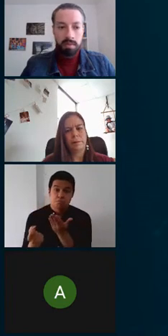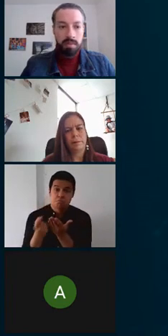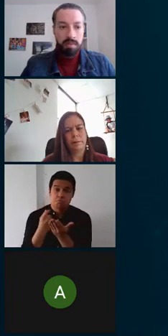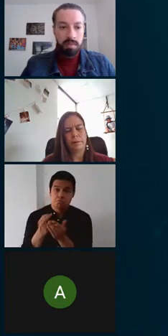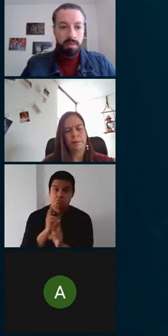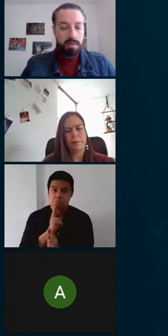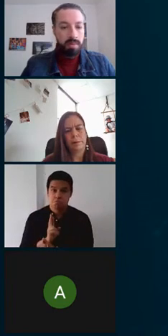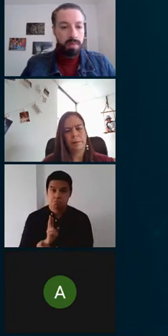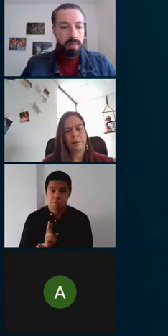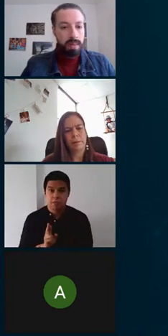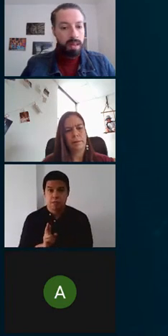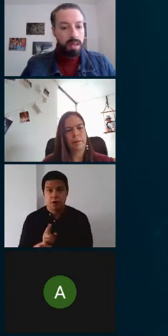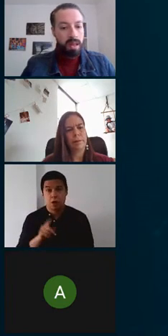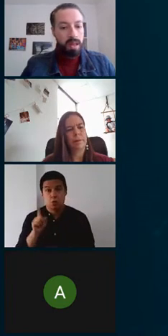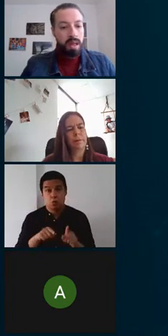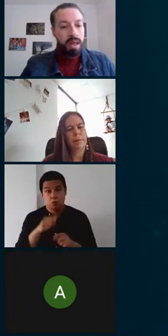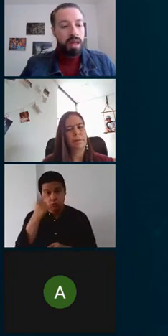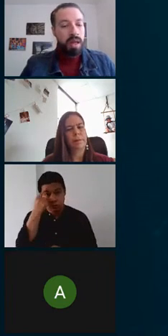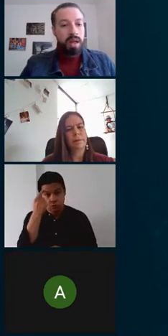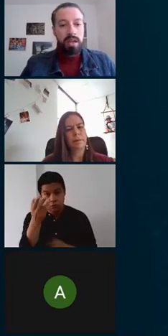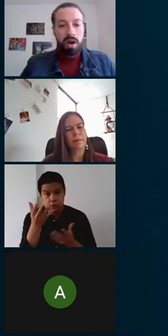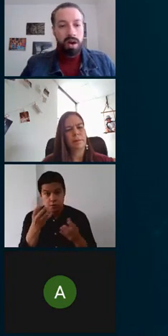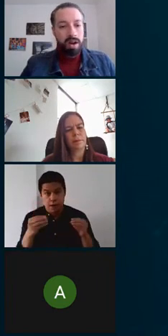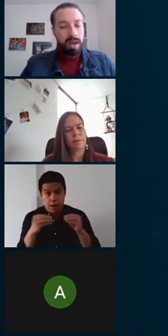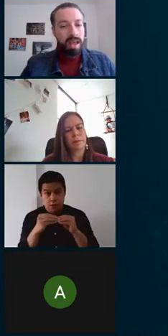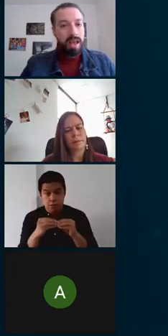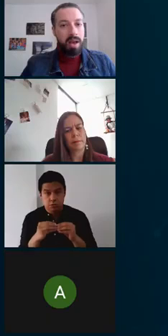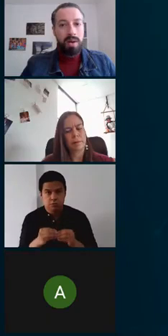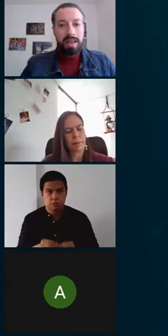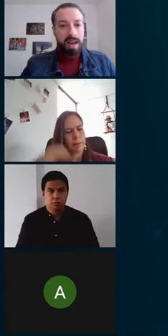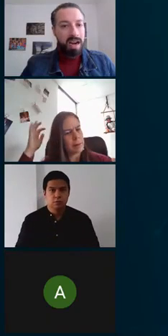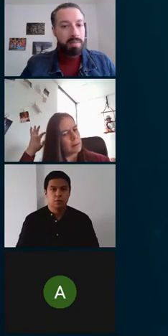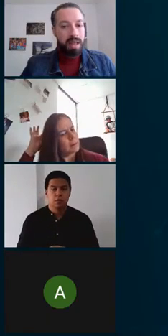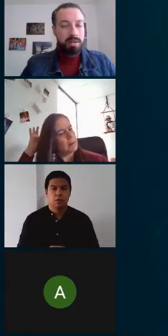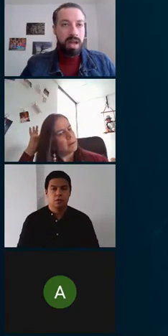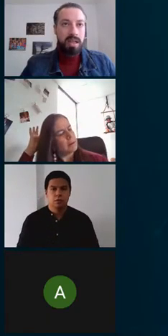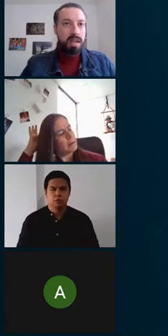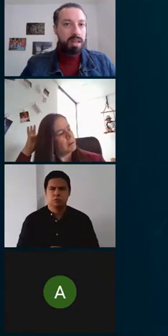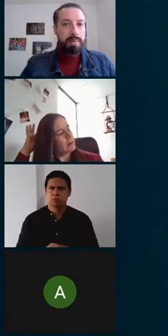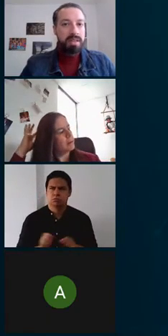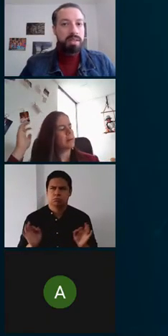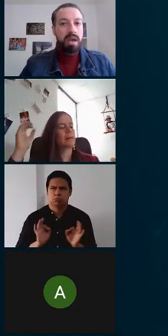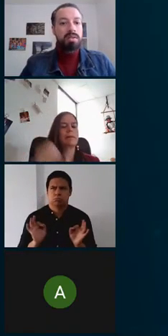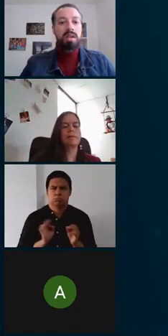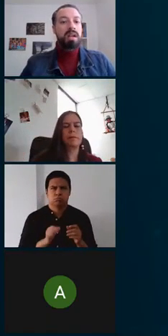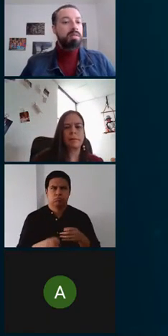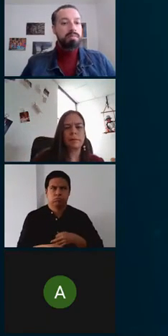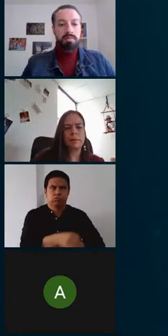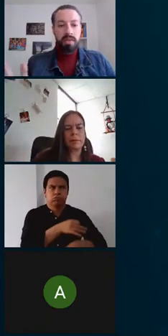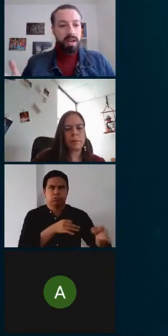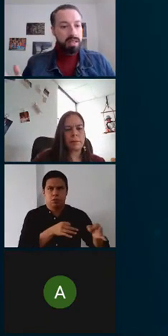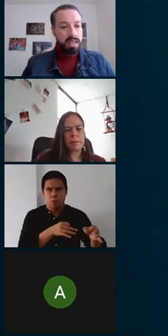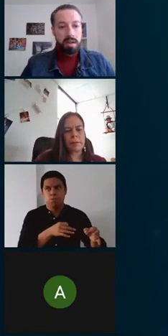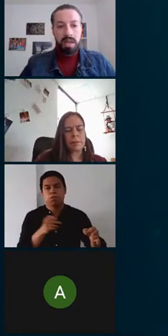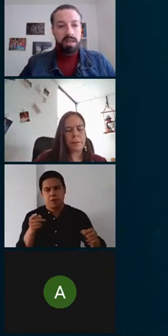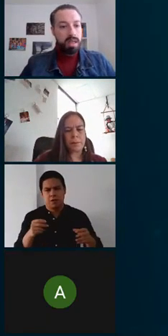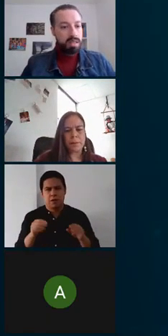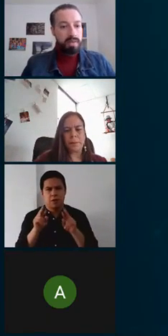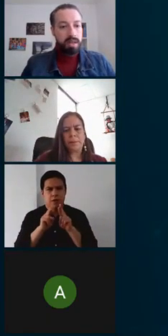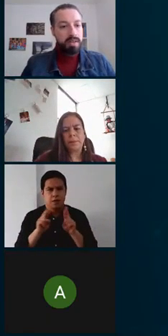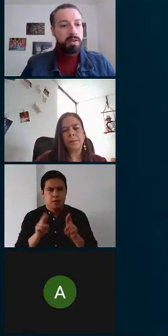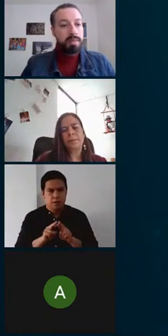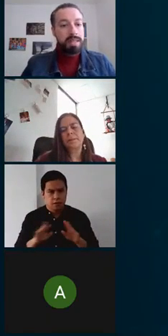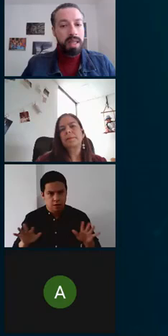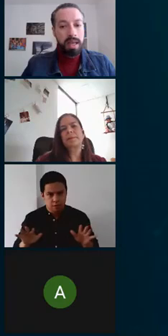alguna, Andrés, ya para cerrar con esa pregunta, por No, creo que cualquier herramienta, o sea, en internet puedes encontrar diferentes